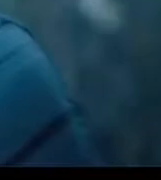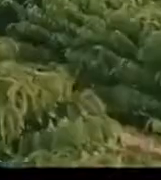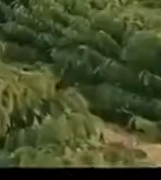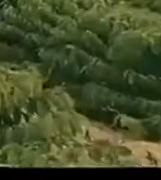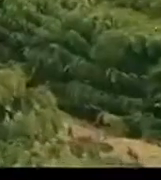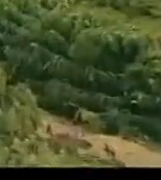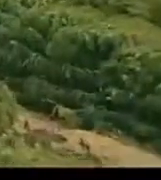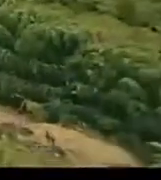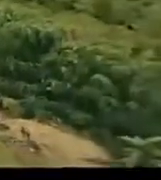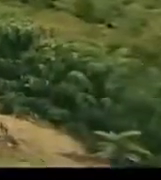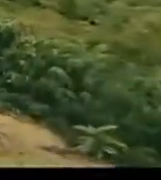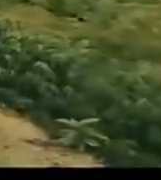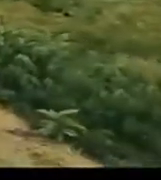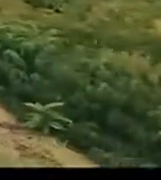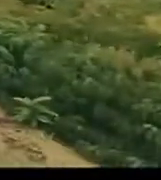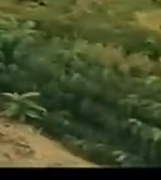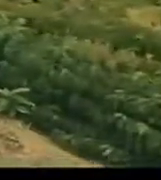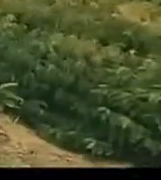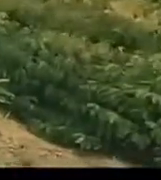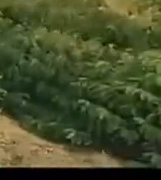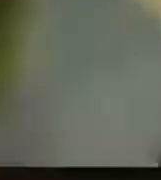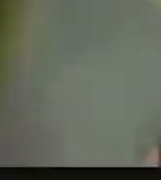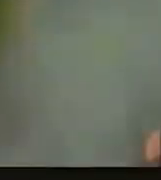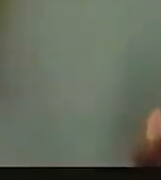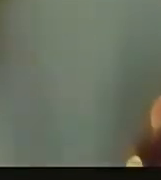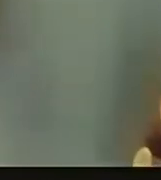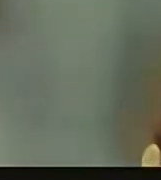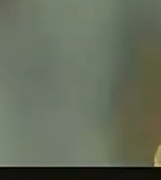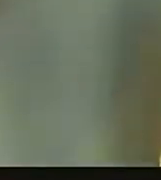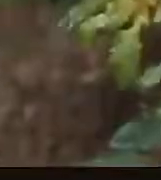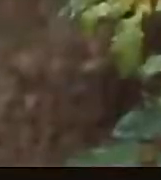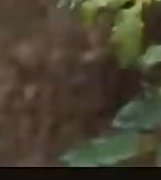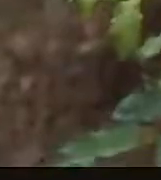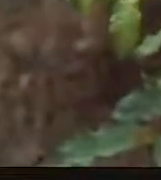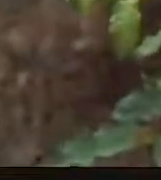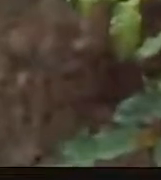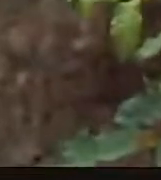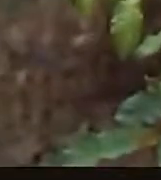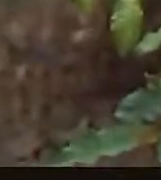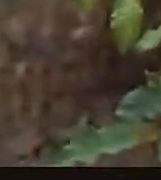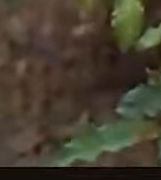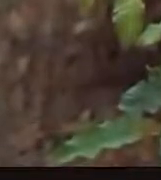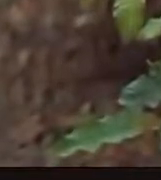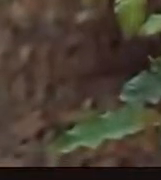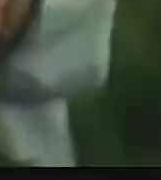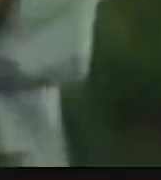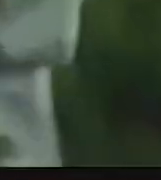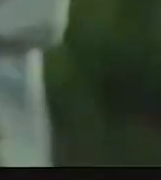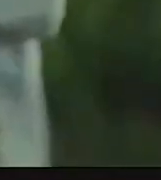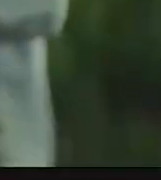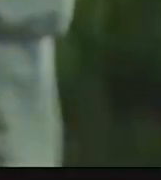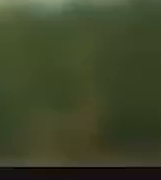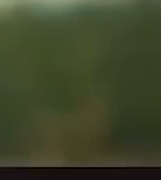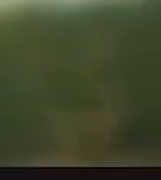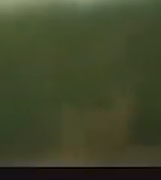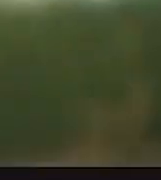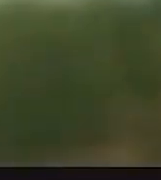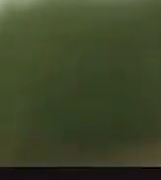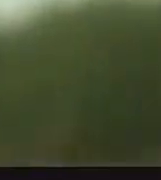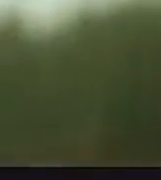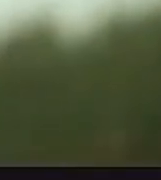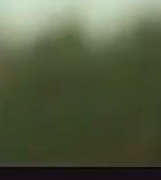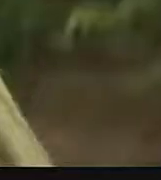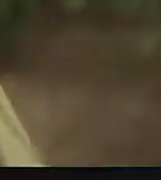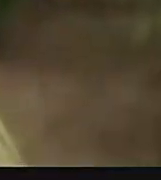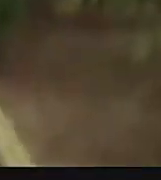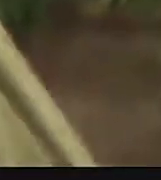de riesgo. En Seguro Sucre tenemos el único seguro agrícola para proteger la inversión y el trabajo de nuestros agricultores. Seguro Sucre,